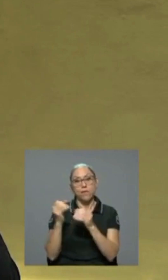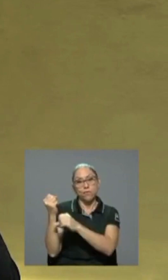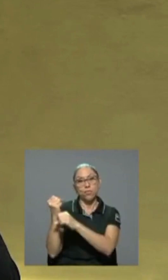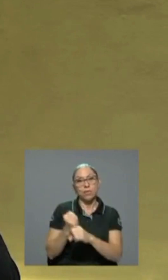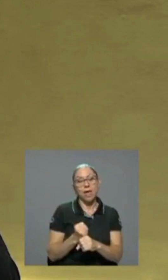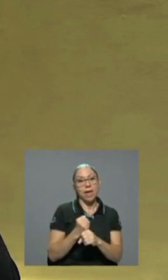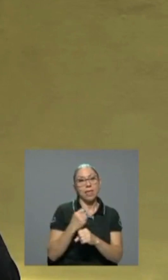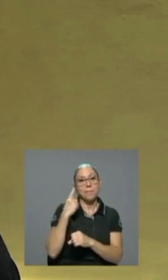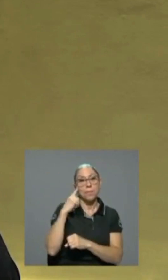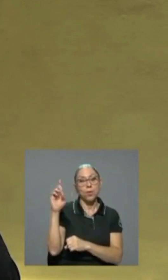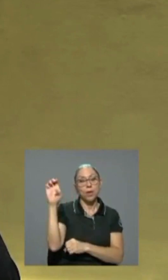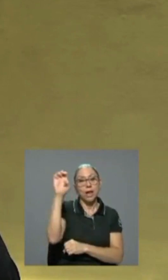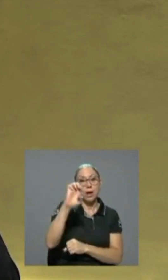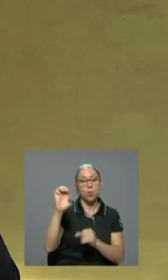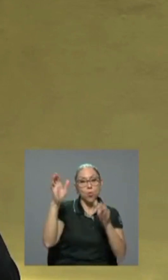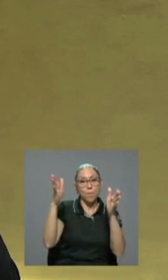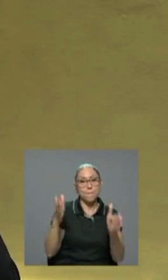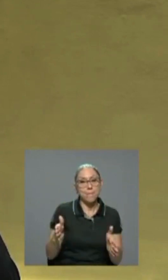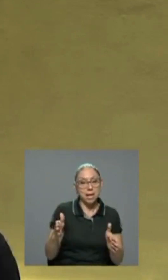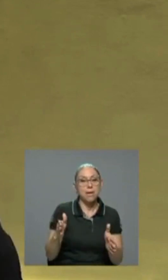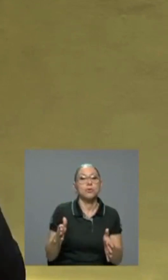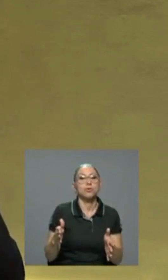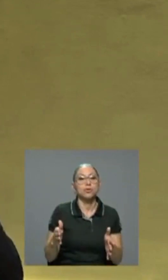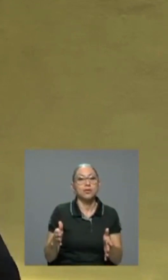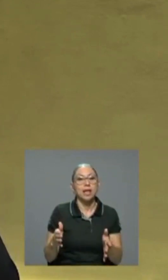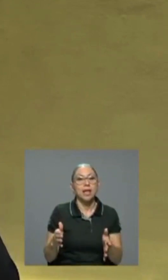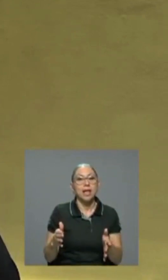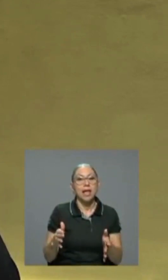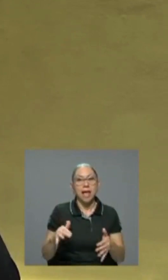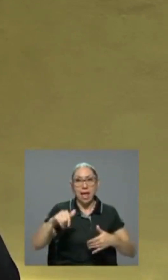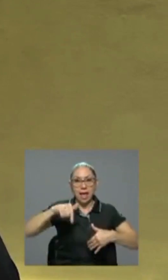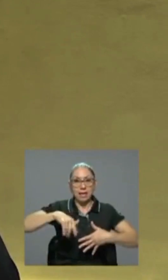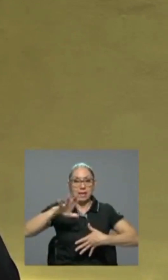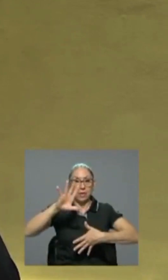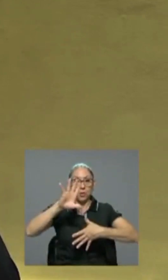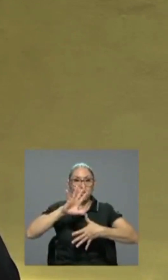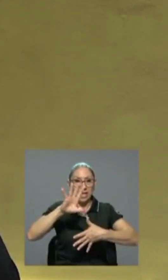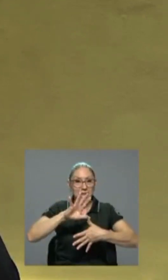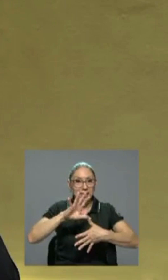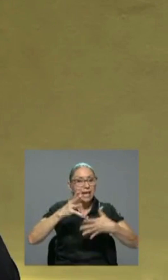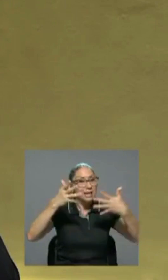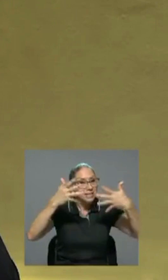fundada por europeos en el continente. Había